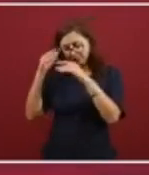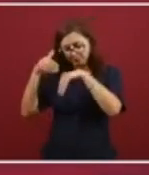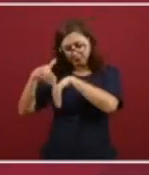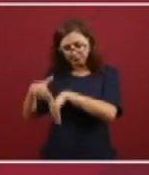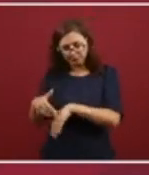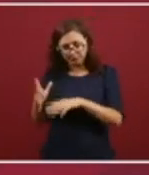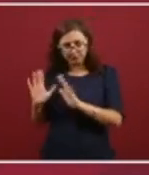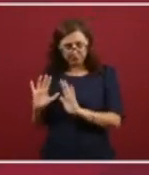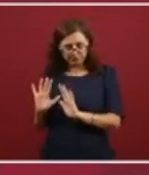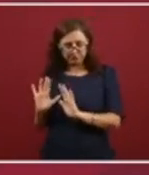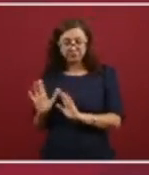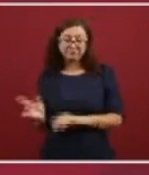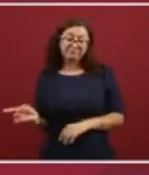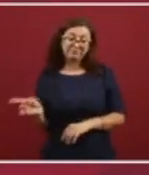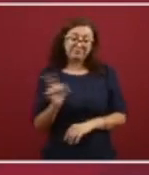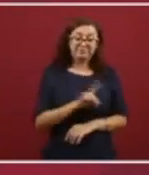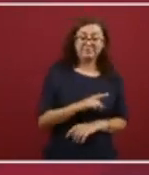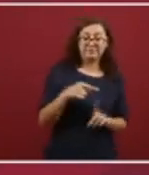Madrazo,